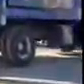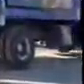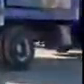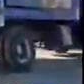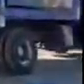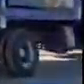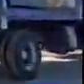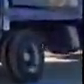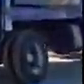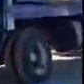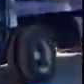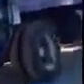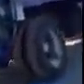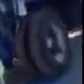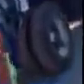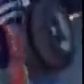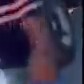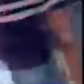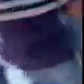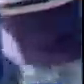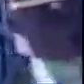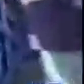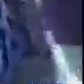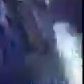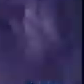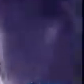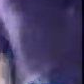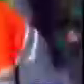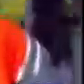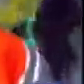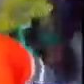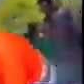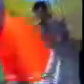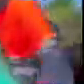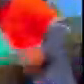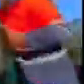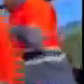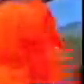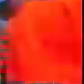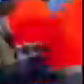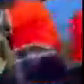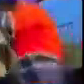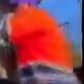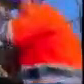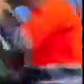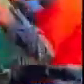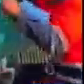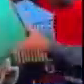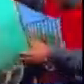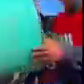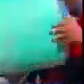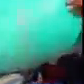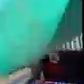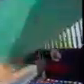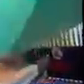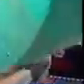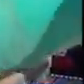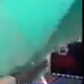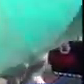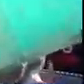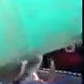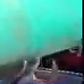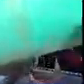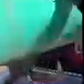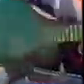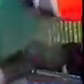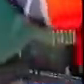recoger los camiones en Soyapango, es decir, 120 toneladas aproximadamente de basura que se habrían acumulado en estos tres días.